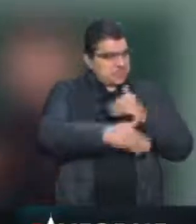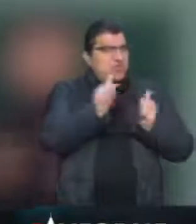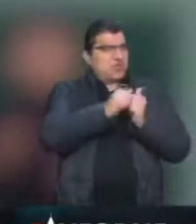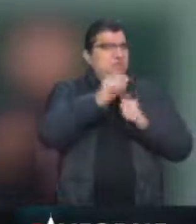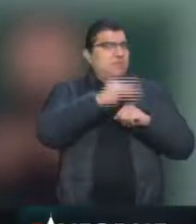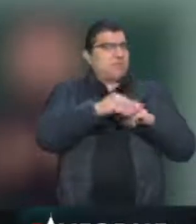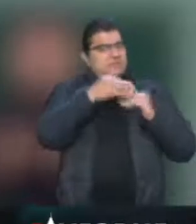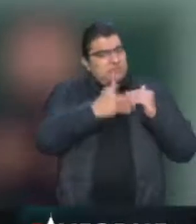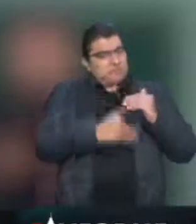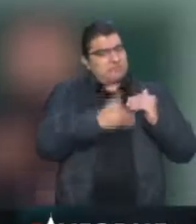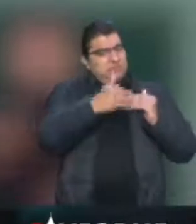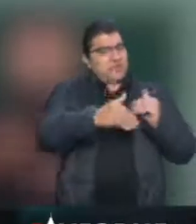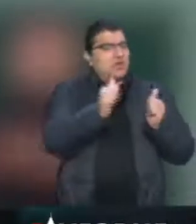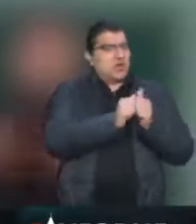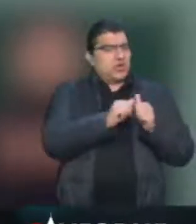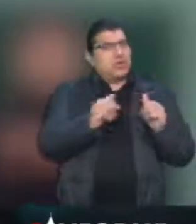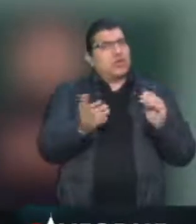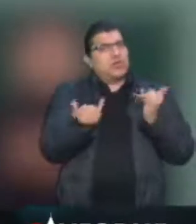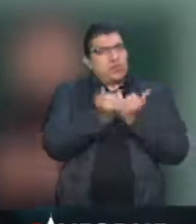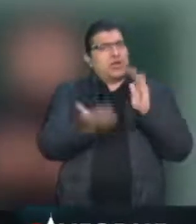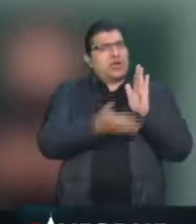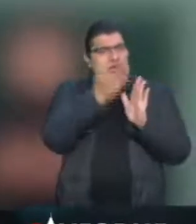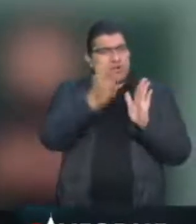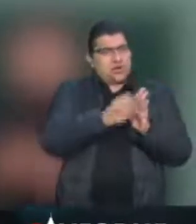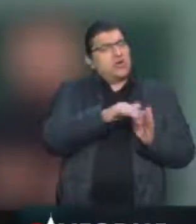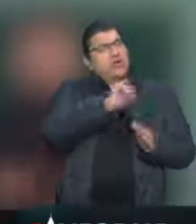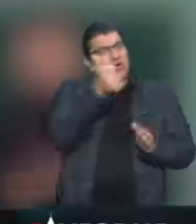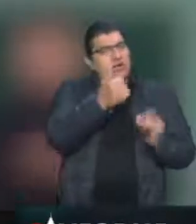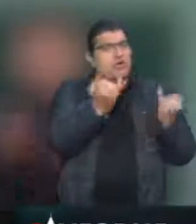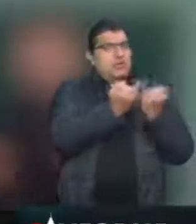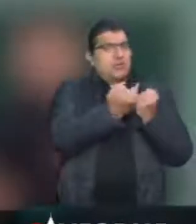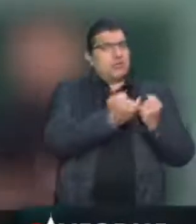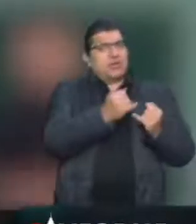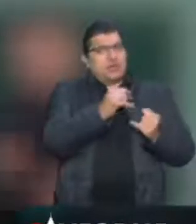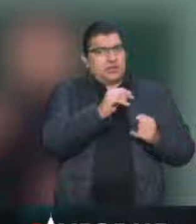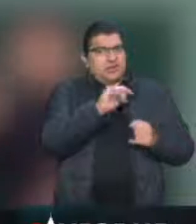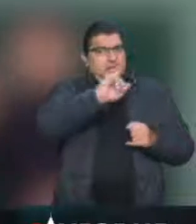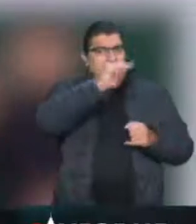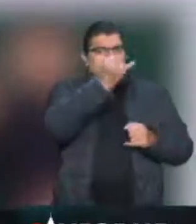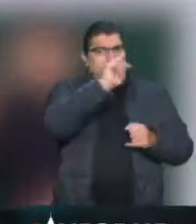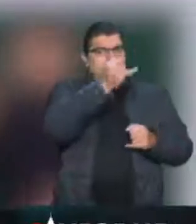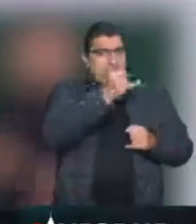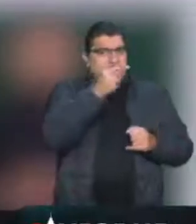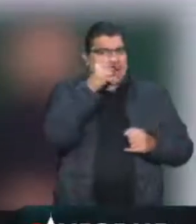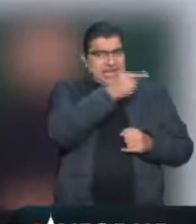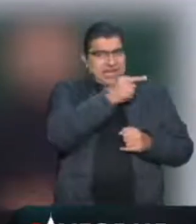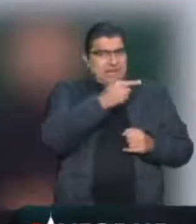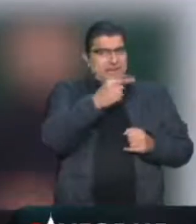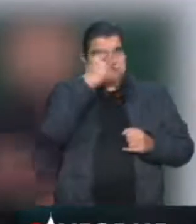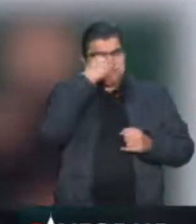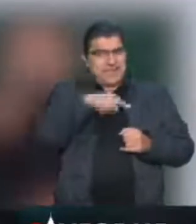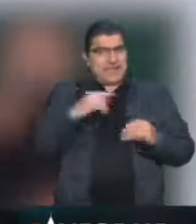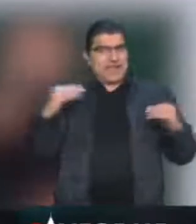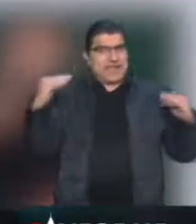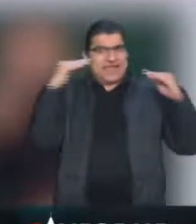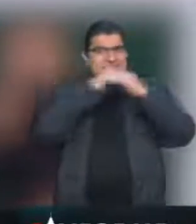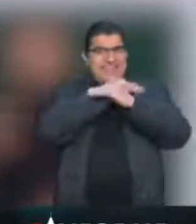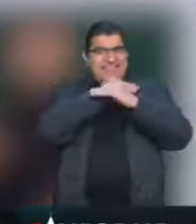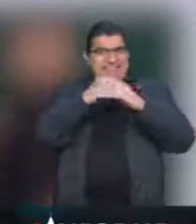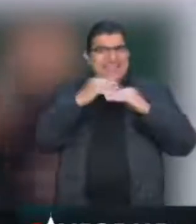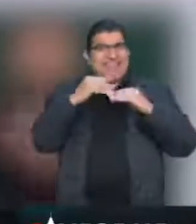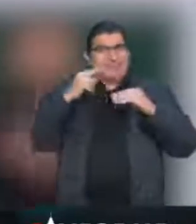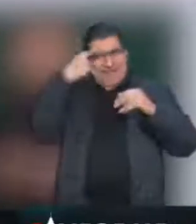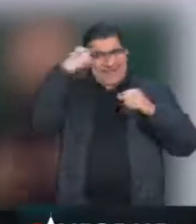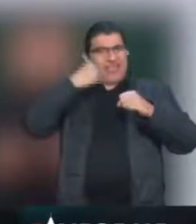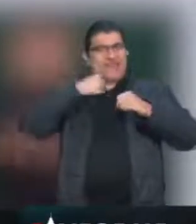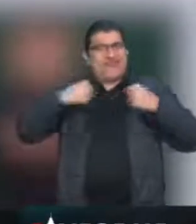va a pasar con la construcción, por ejemplo, en Tijuana del viaducto del segundo piso